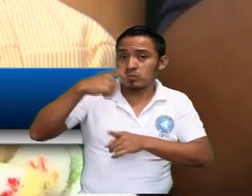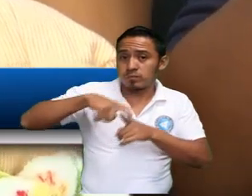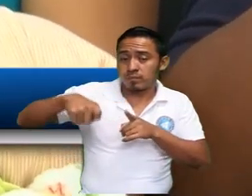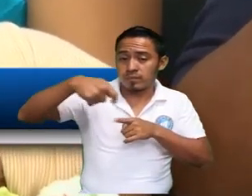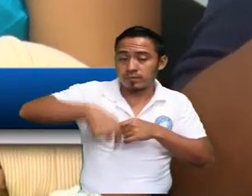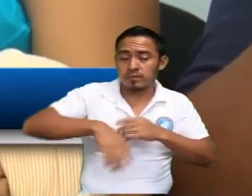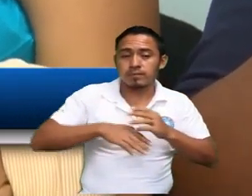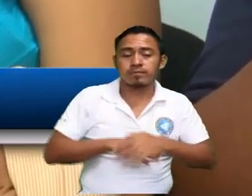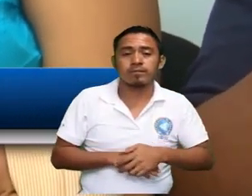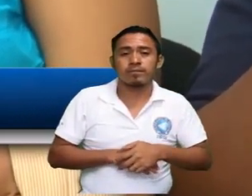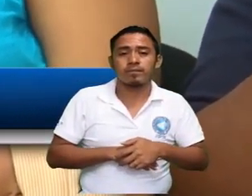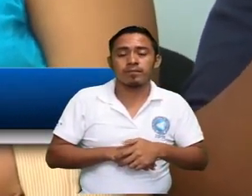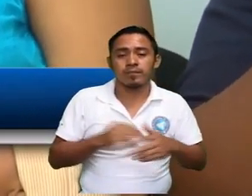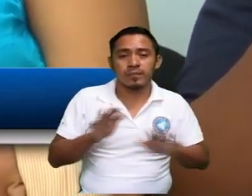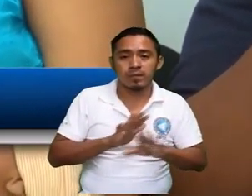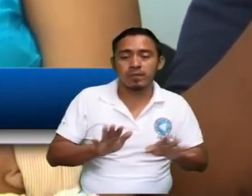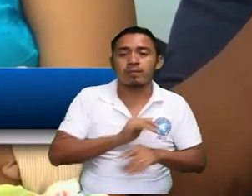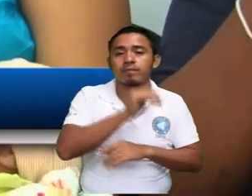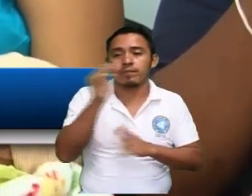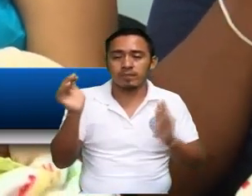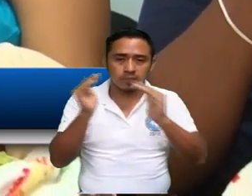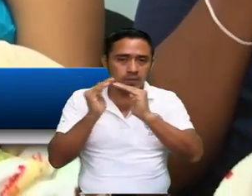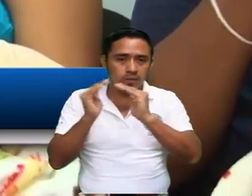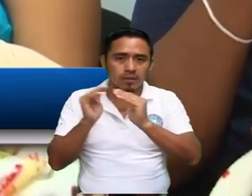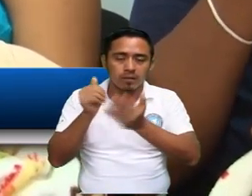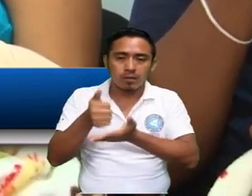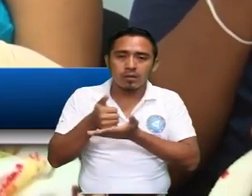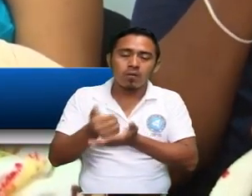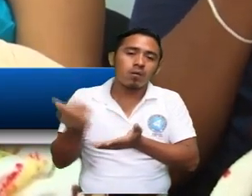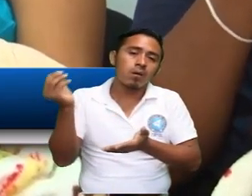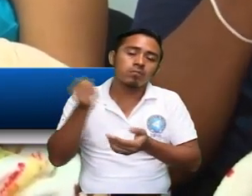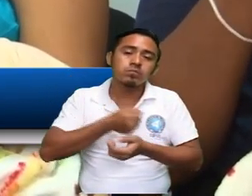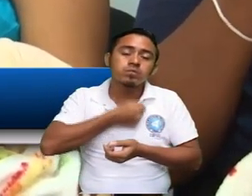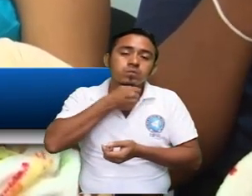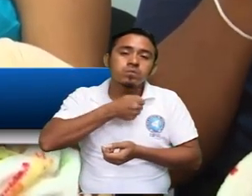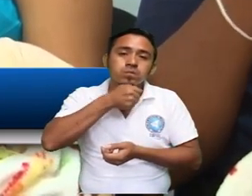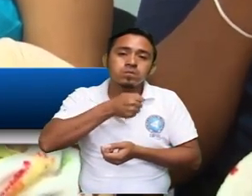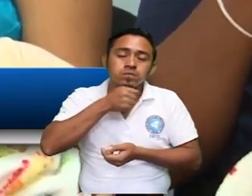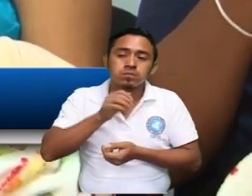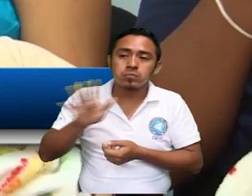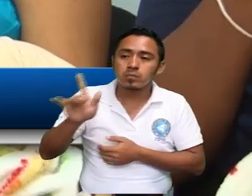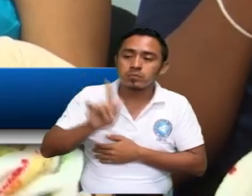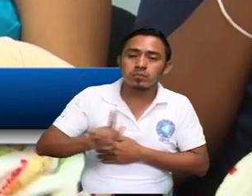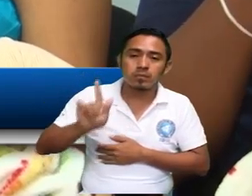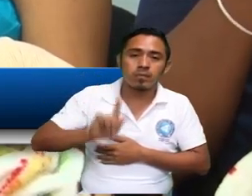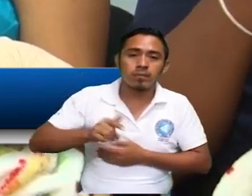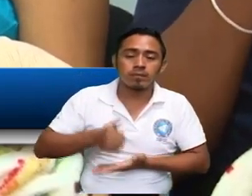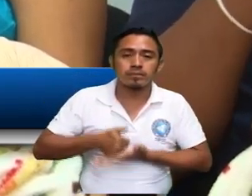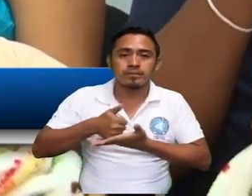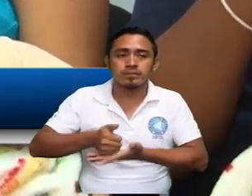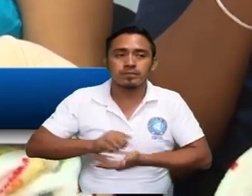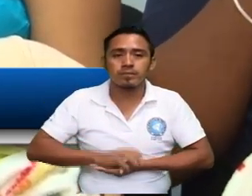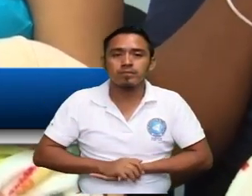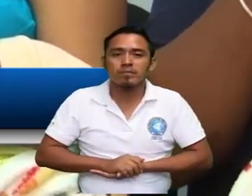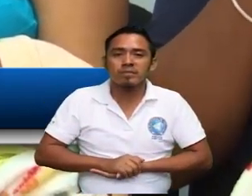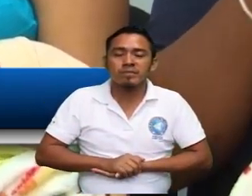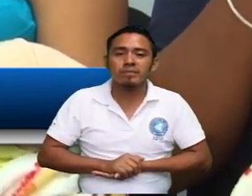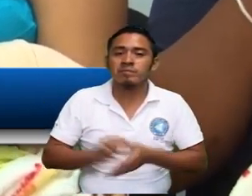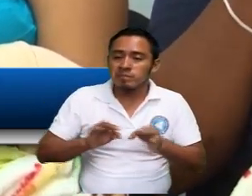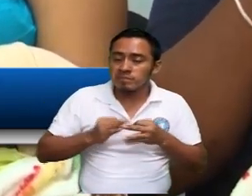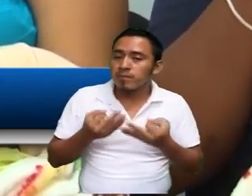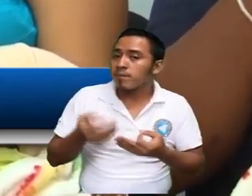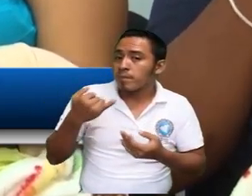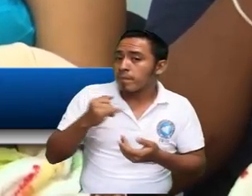hospital y en la casa que nos ayudaban nuestros familiares, sus abuelos y sus tías. ¿Involucró a la familia